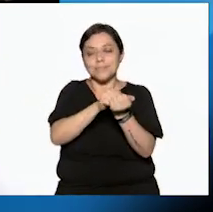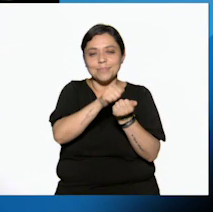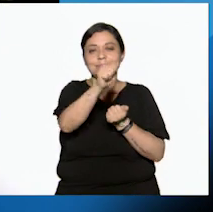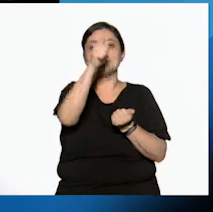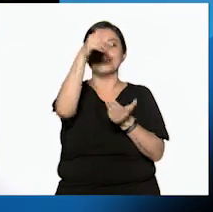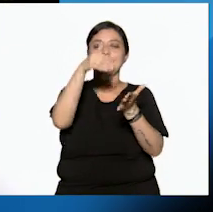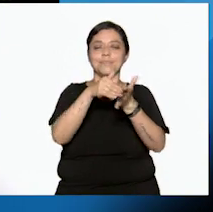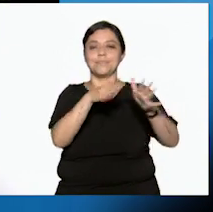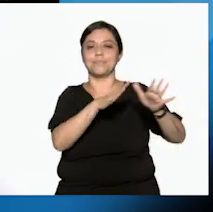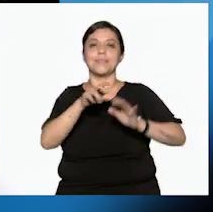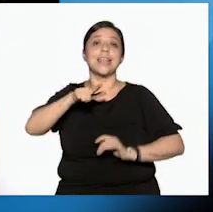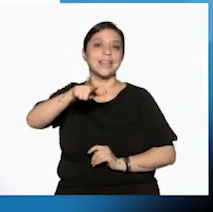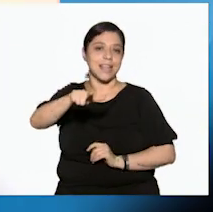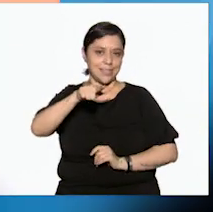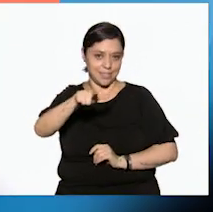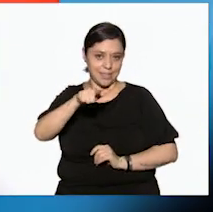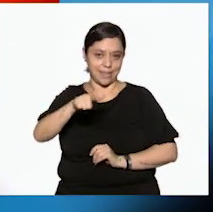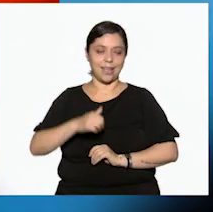de 1917.